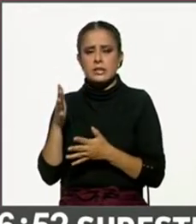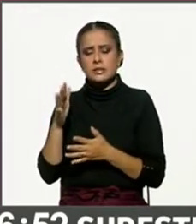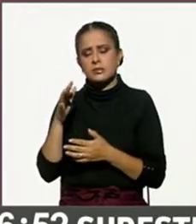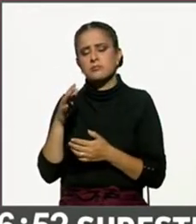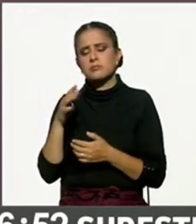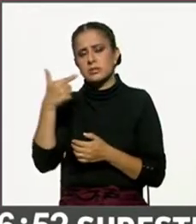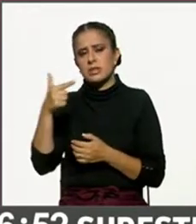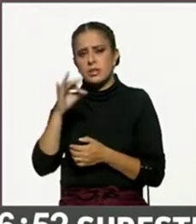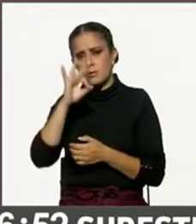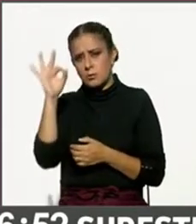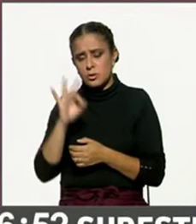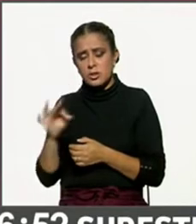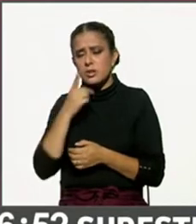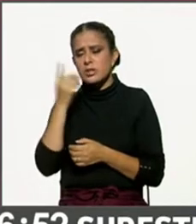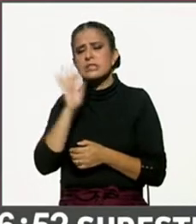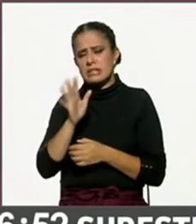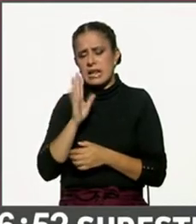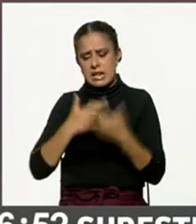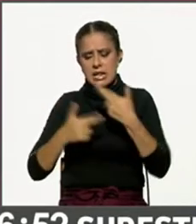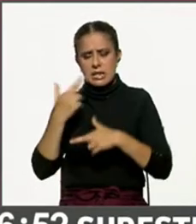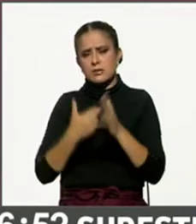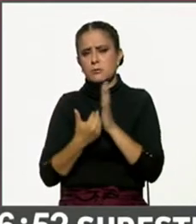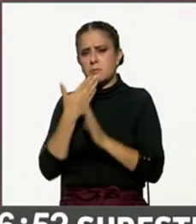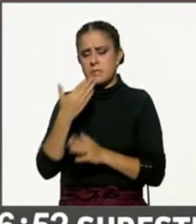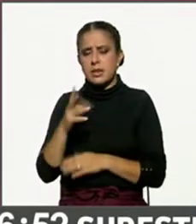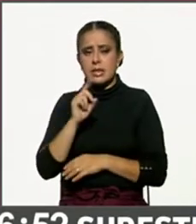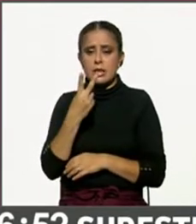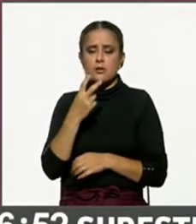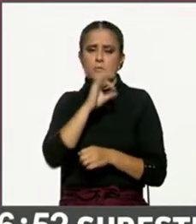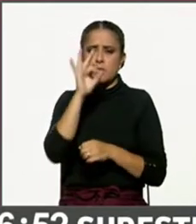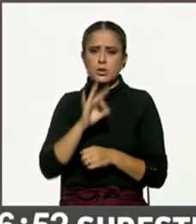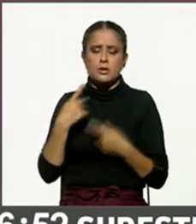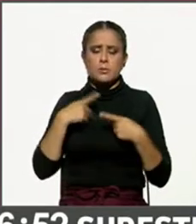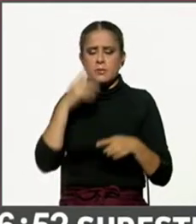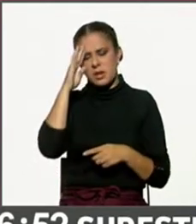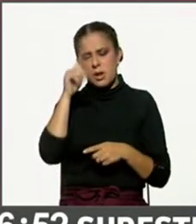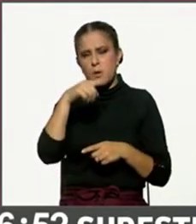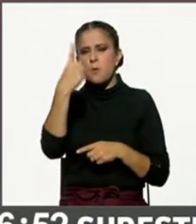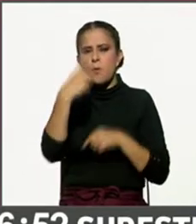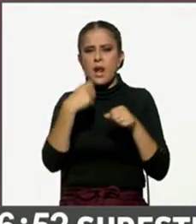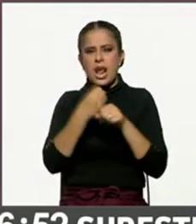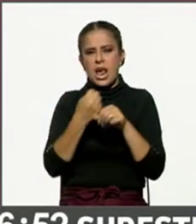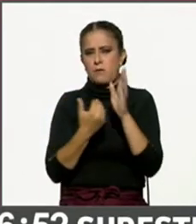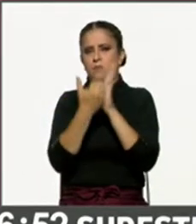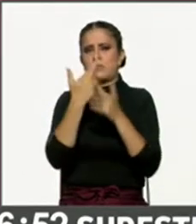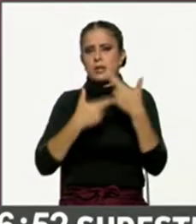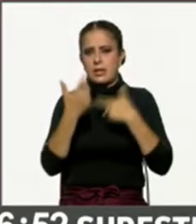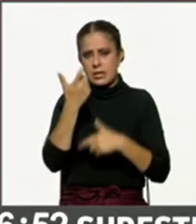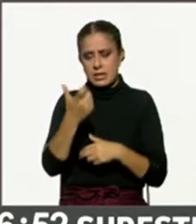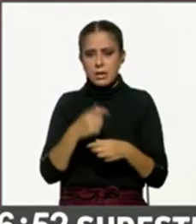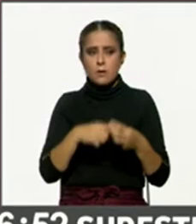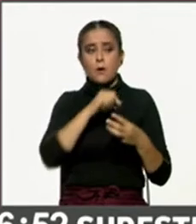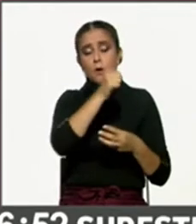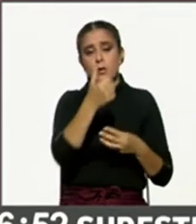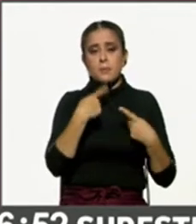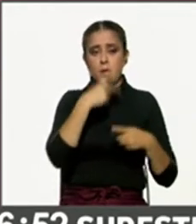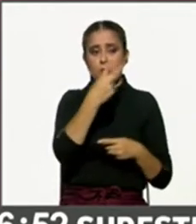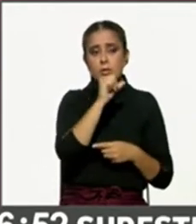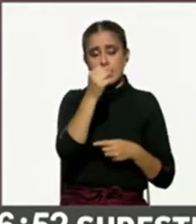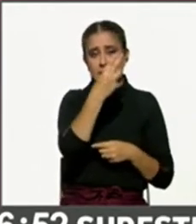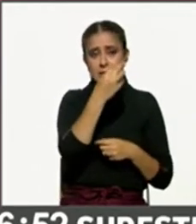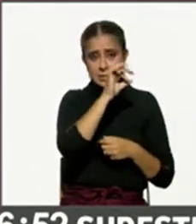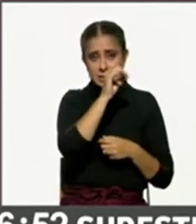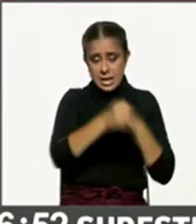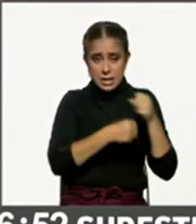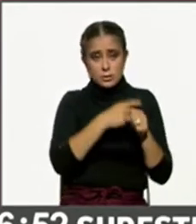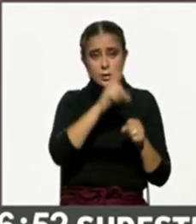7% dice que ya se recuperó, 32% en un año, 36% de 2 a 3 años y 26% en más de